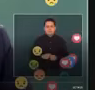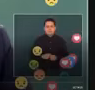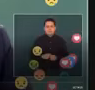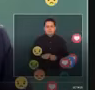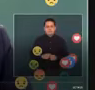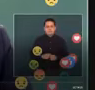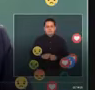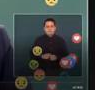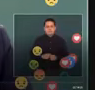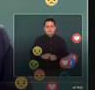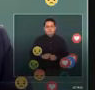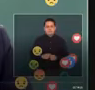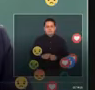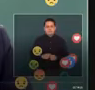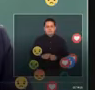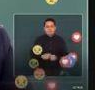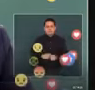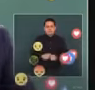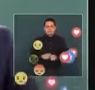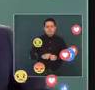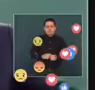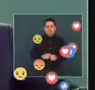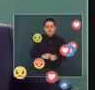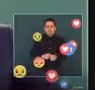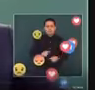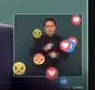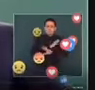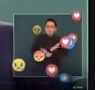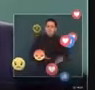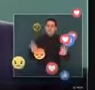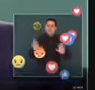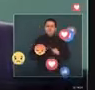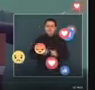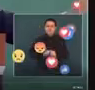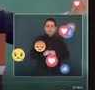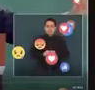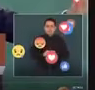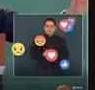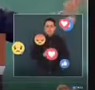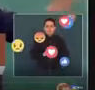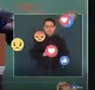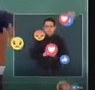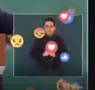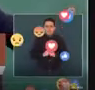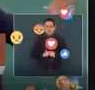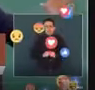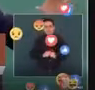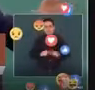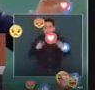que es culpable, ¿no? ¿Cómo le dice aquí al peje? Ya. ¿Está escucha? Que no tiene